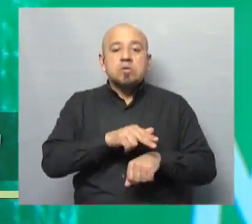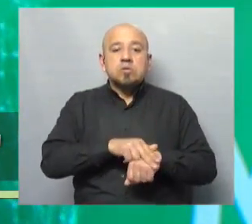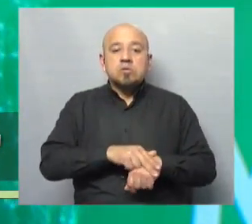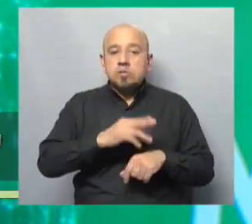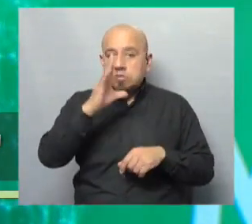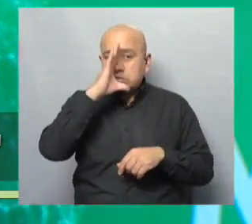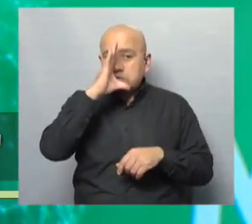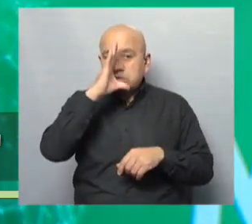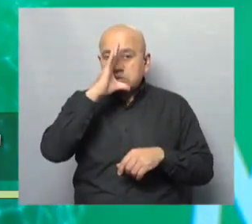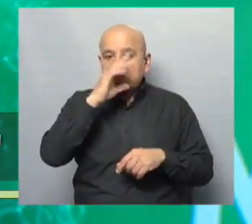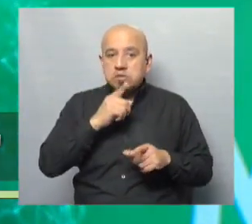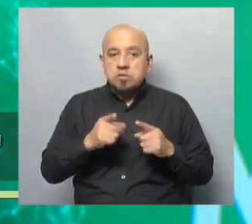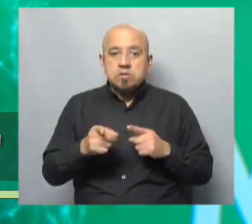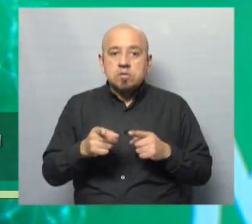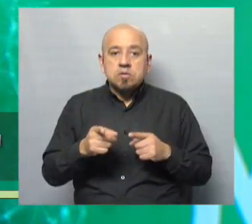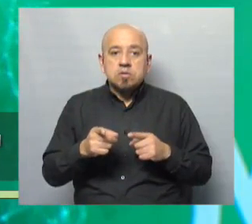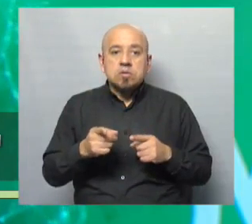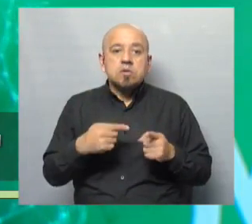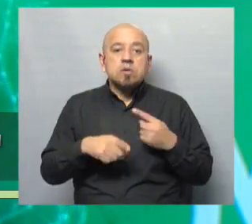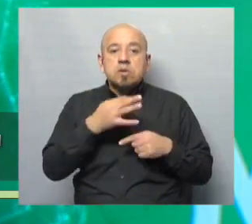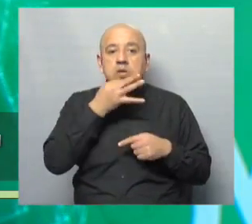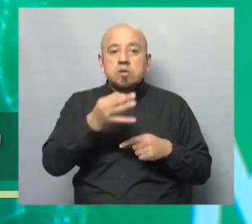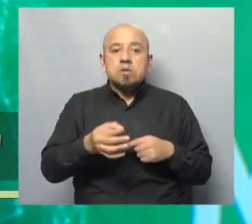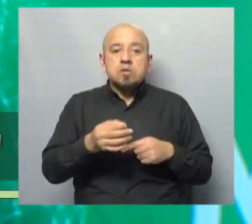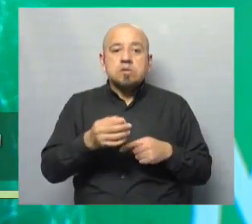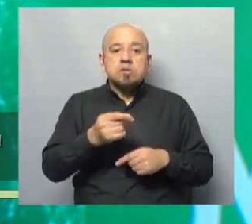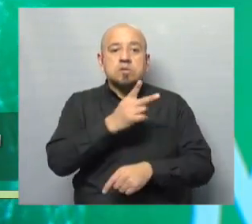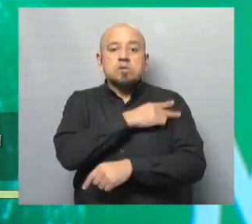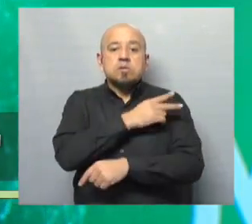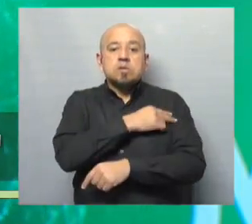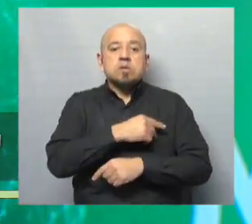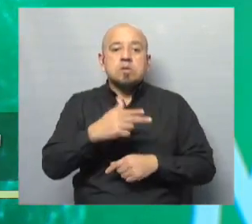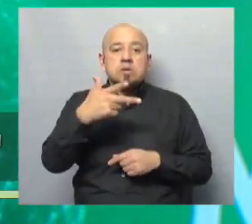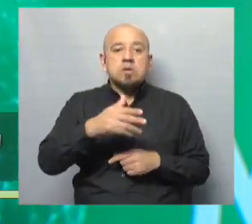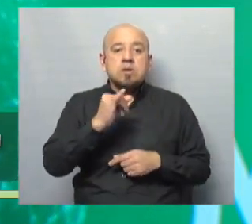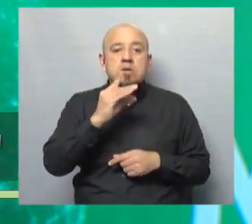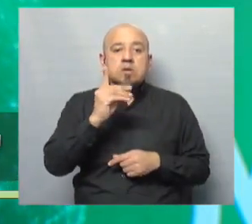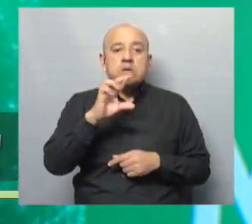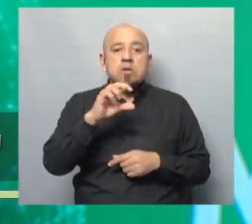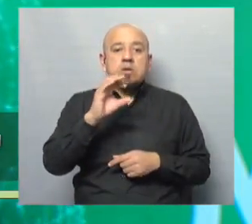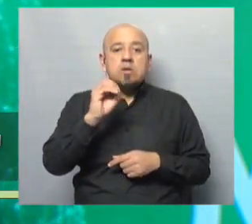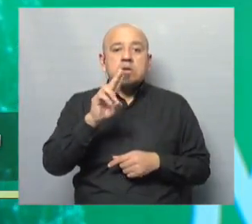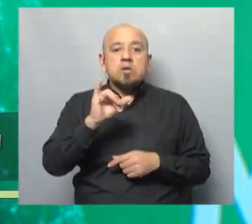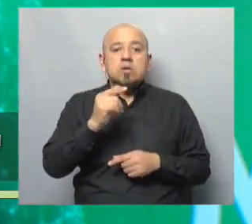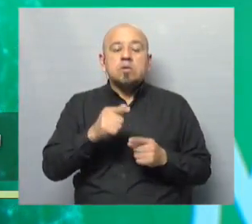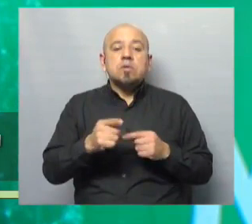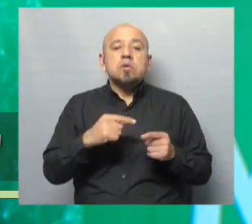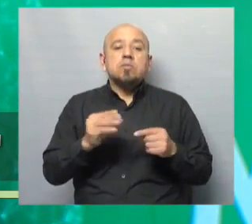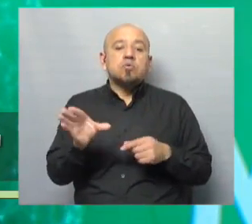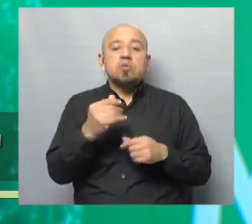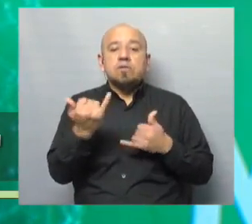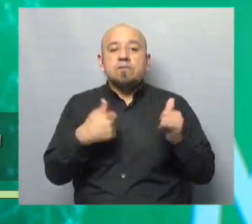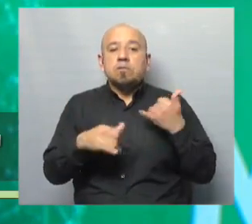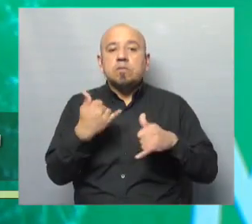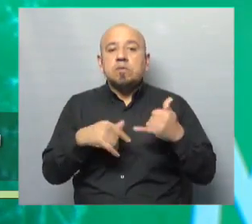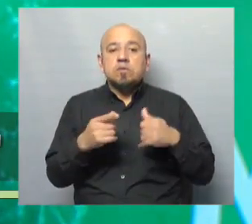terminó desmontando a esta organización y dijo que era el gerente de la hidrovía y en realidad el alcohol por toda la información que nos ha